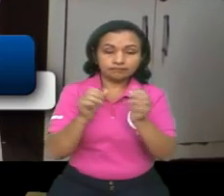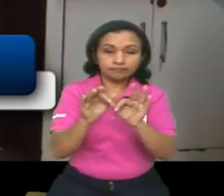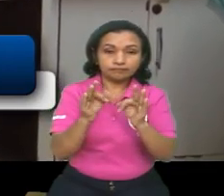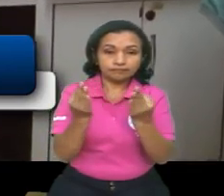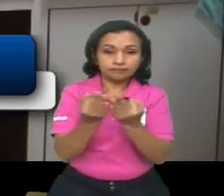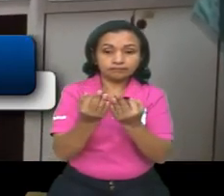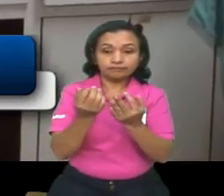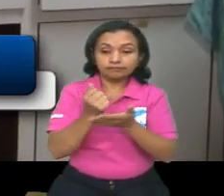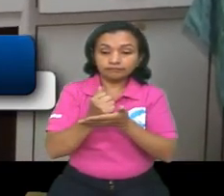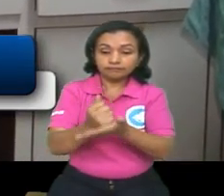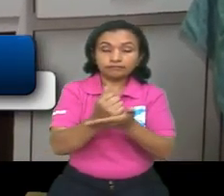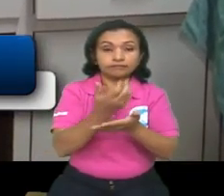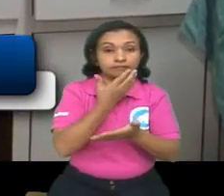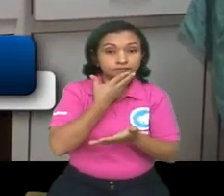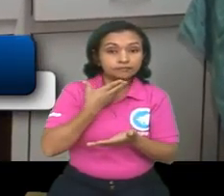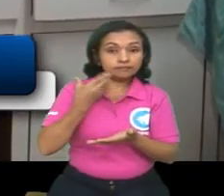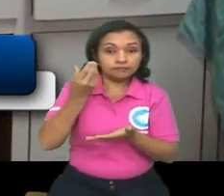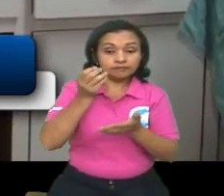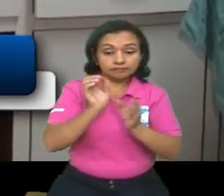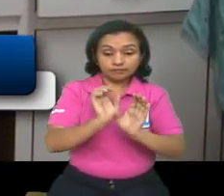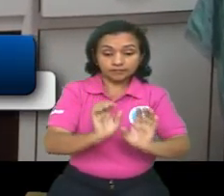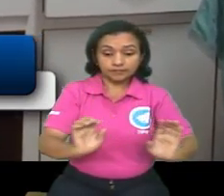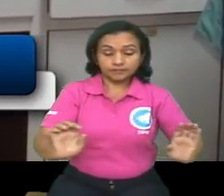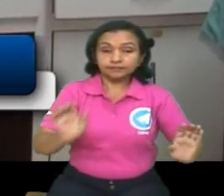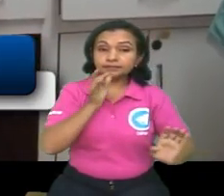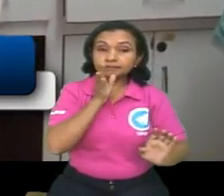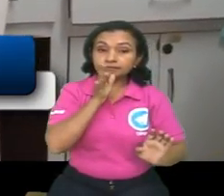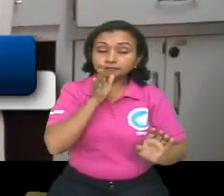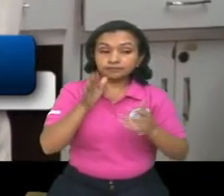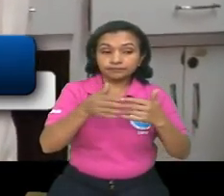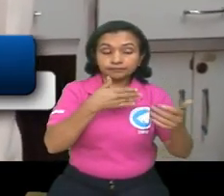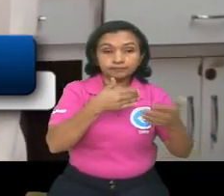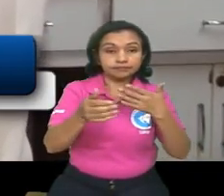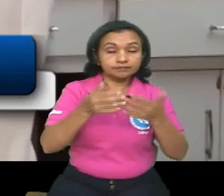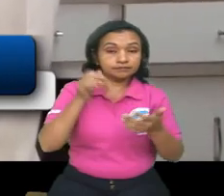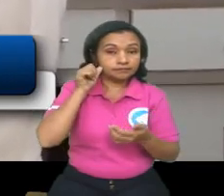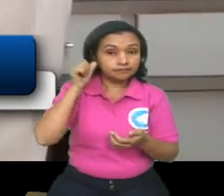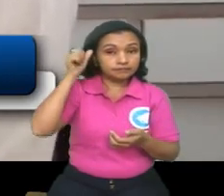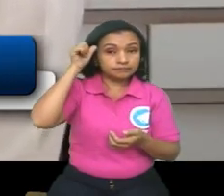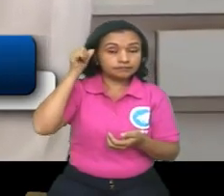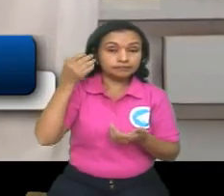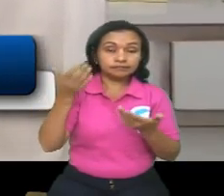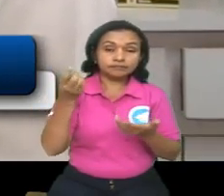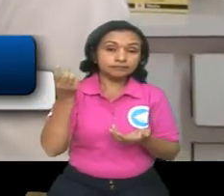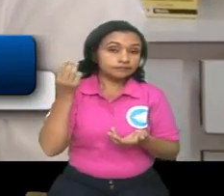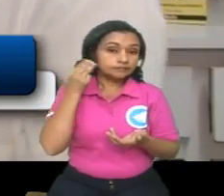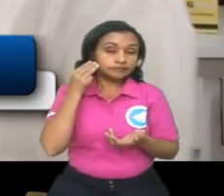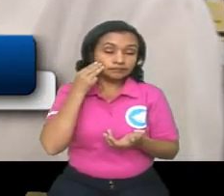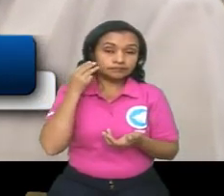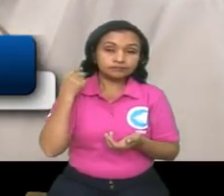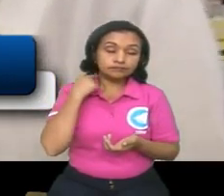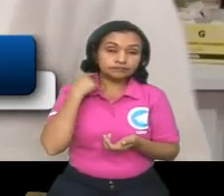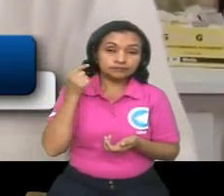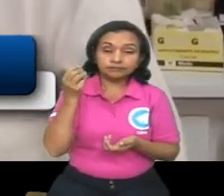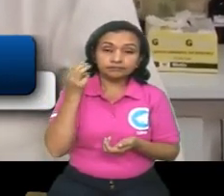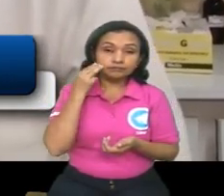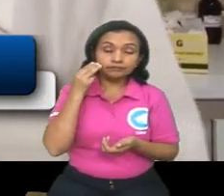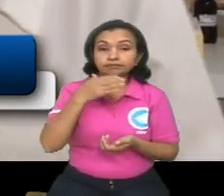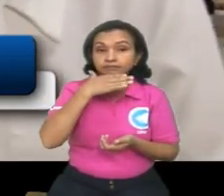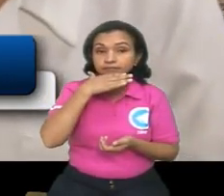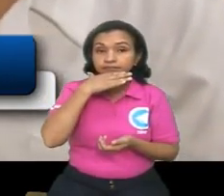hijo, y si es joven tiene su hijo pequeño, aunque no importa si es joven o adulto, pues la madre siempre va a ser la madre. Es difícil.